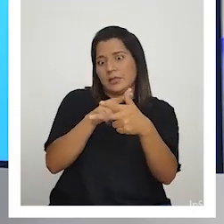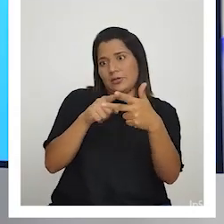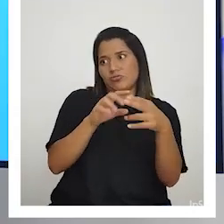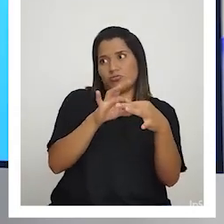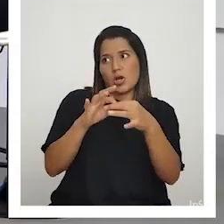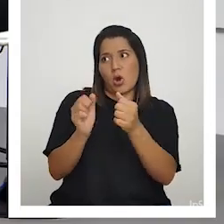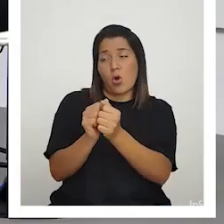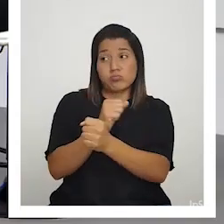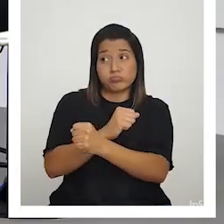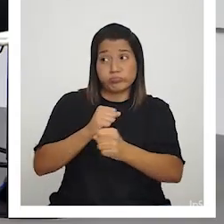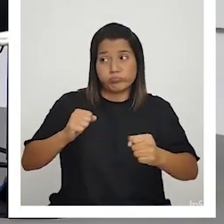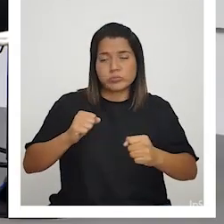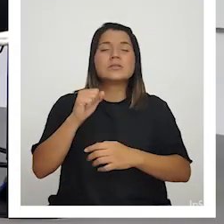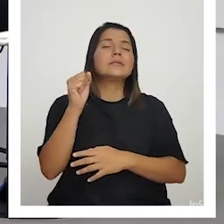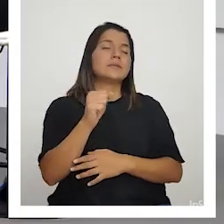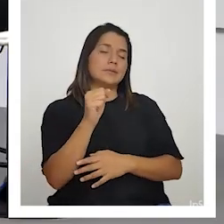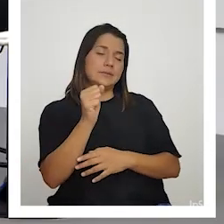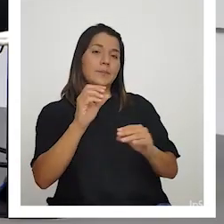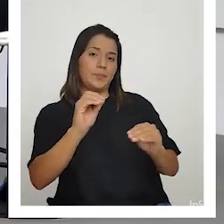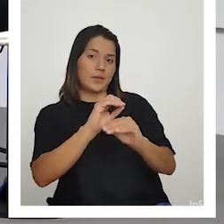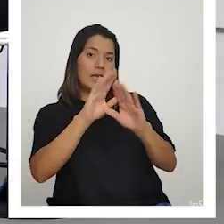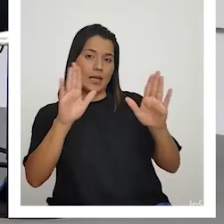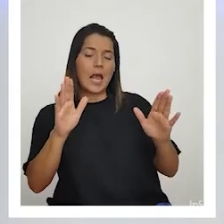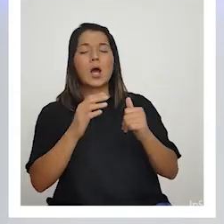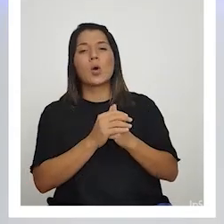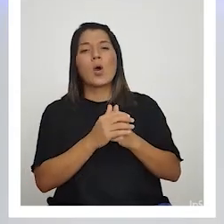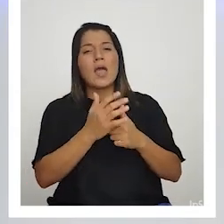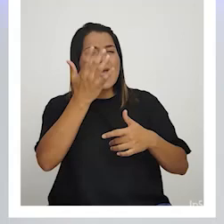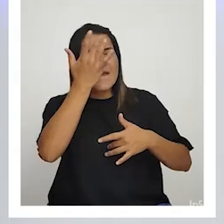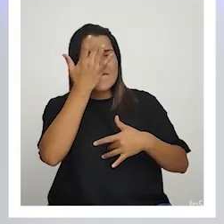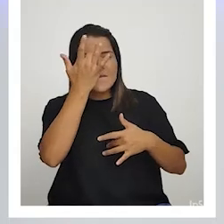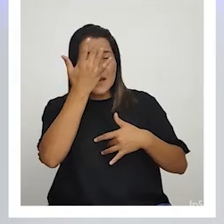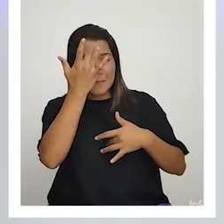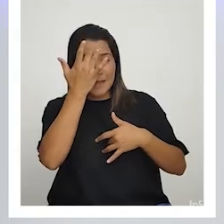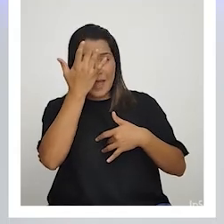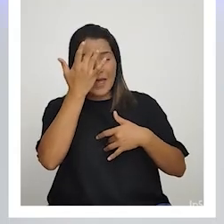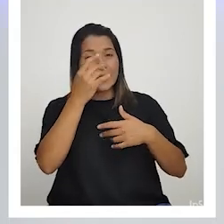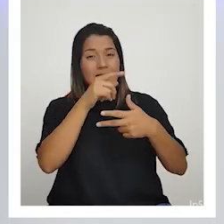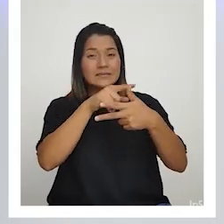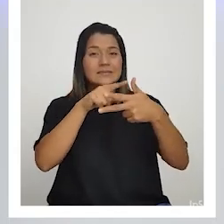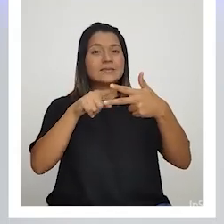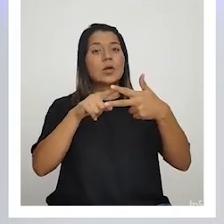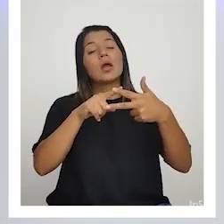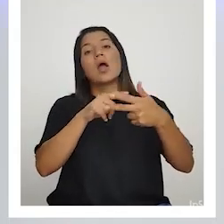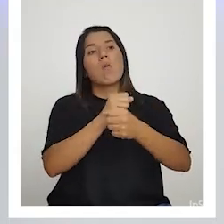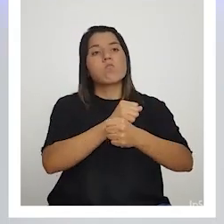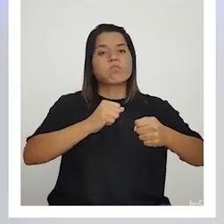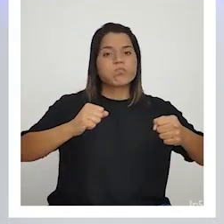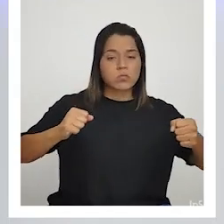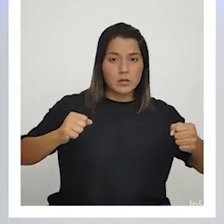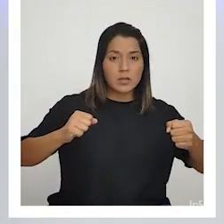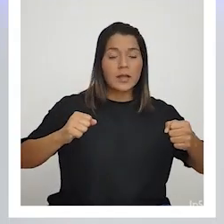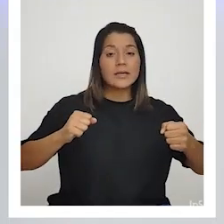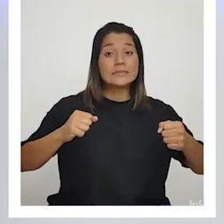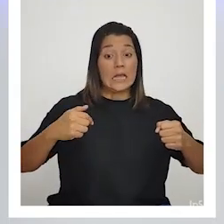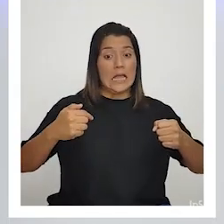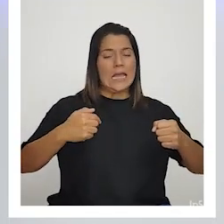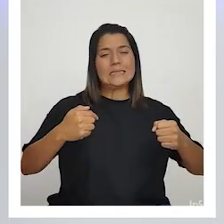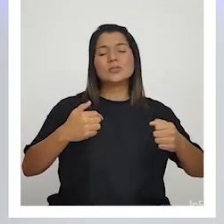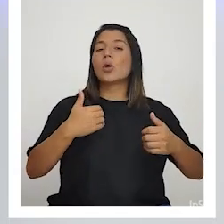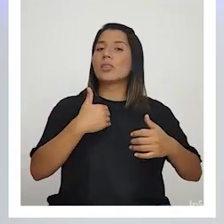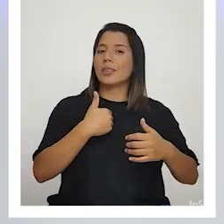Sí, definitivamente las enfermedades no transmisibles como es el sobrepeso, la obesidad, tiene factores de